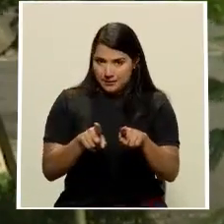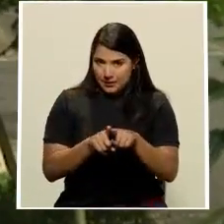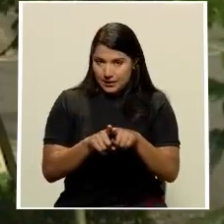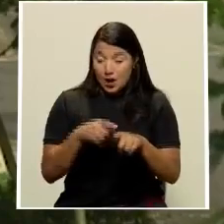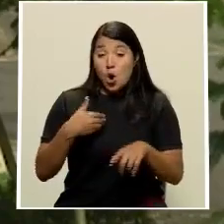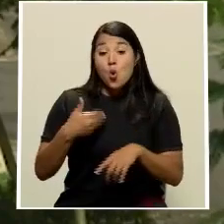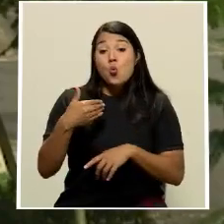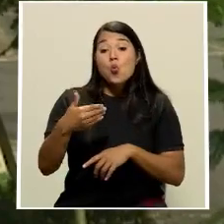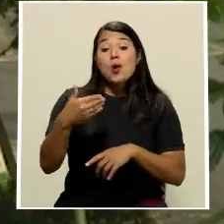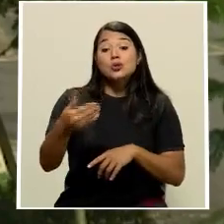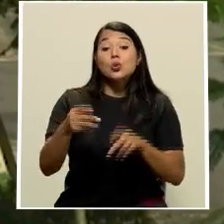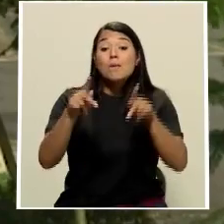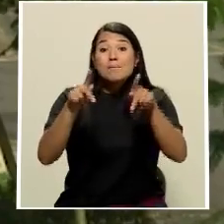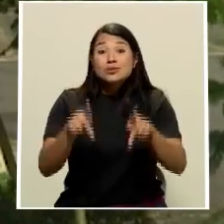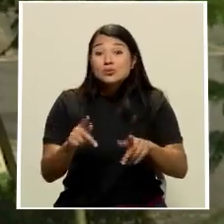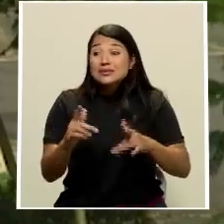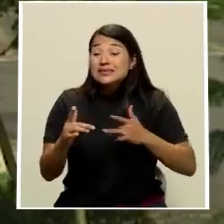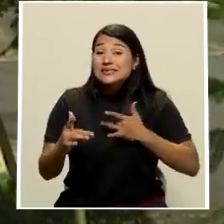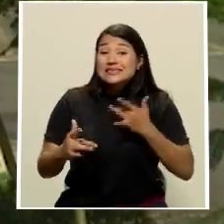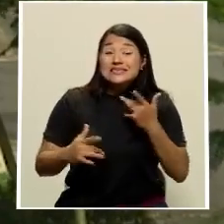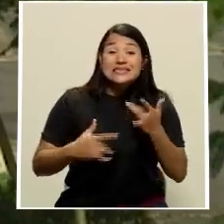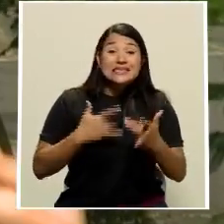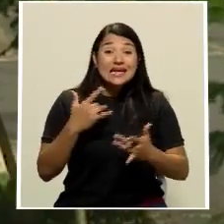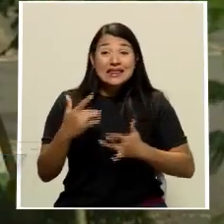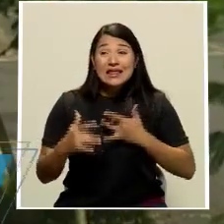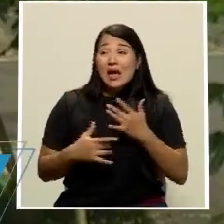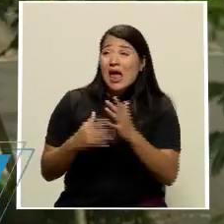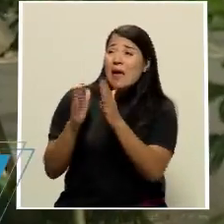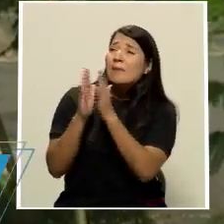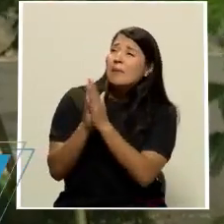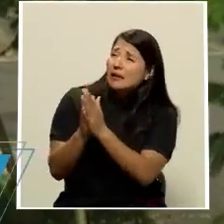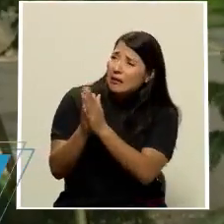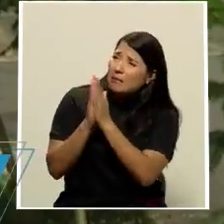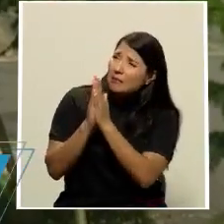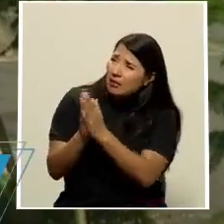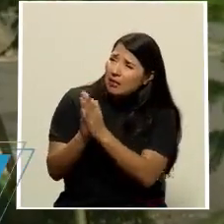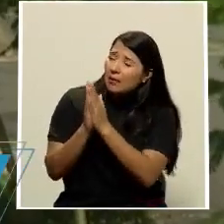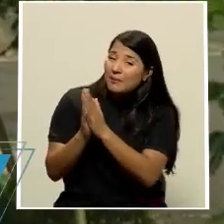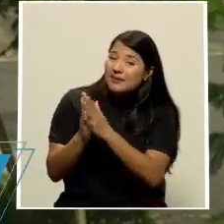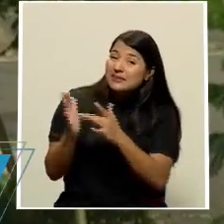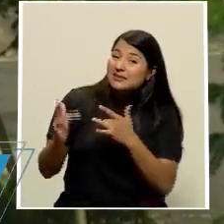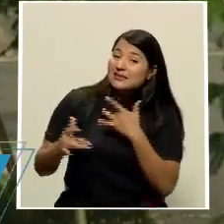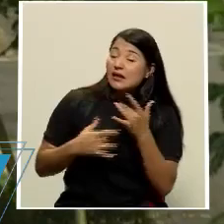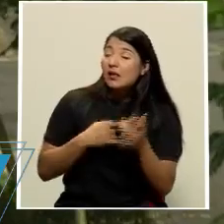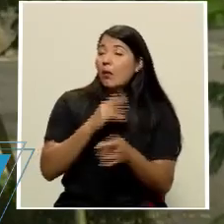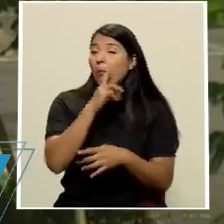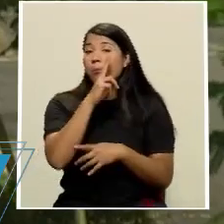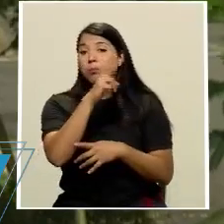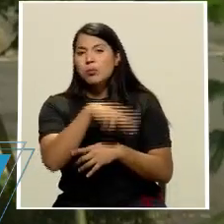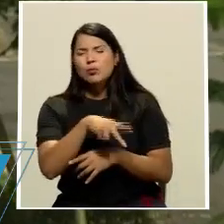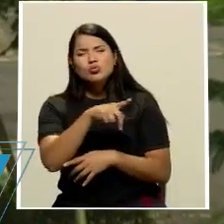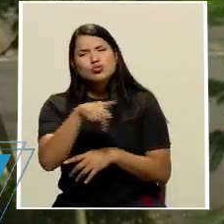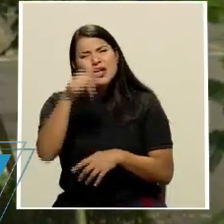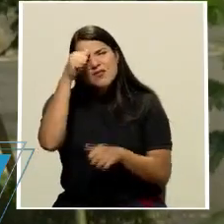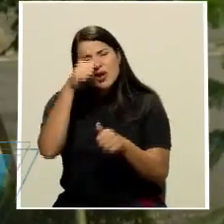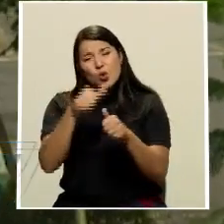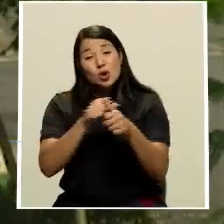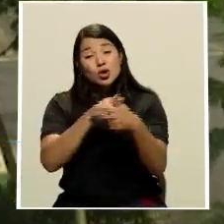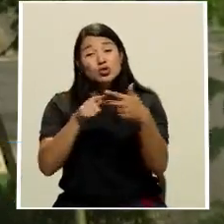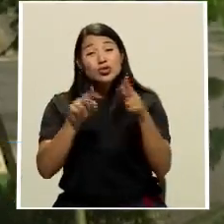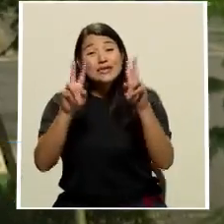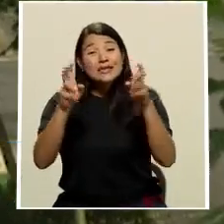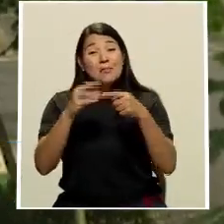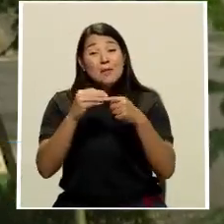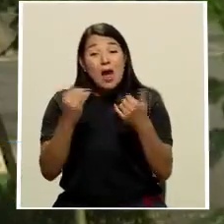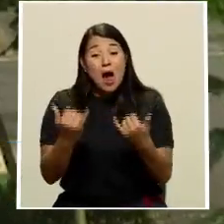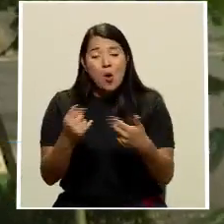Cuando la gente siente que no se les están atendiendo sus necesidades, y recordemos las 3 prioridades que tiene el costarricense: